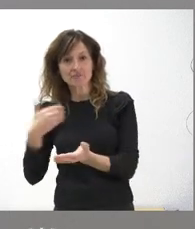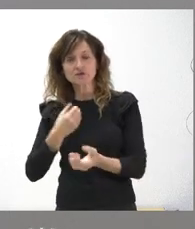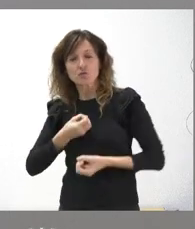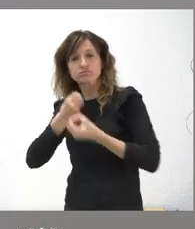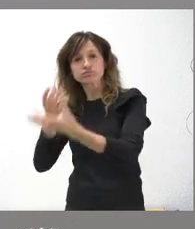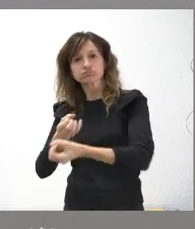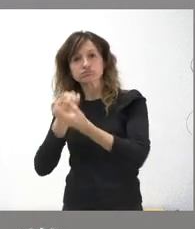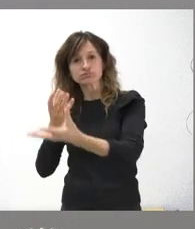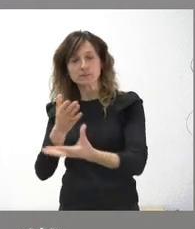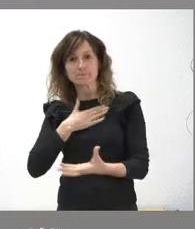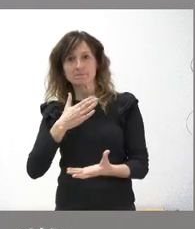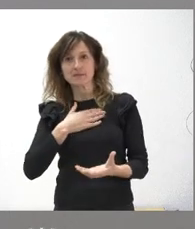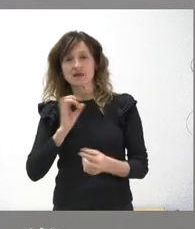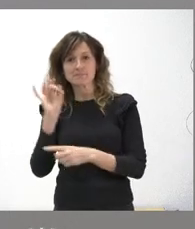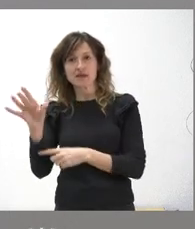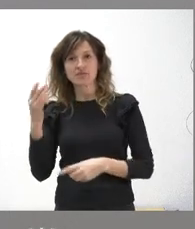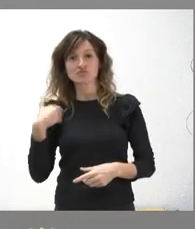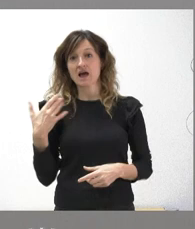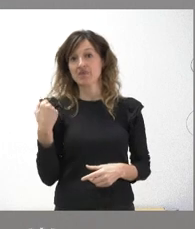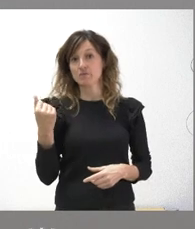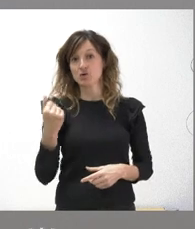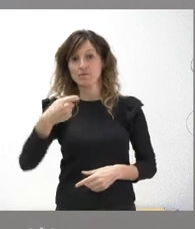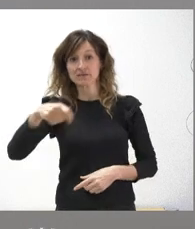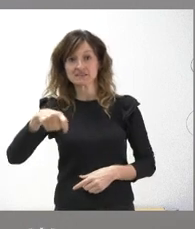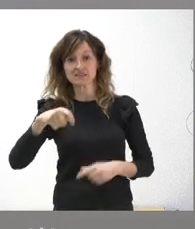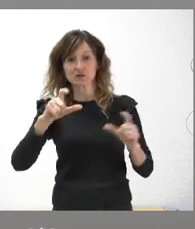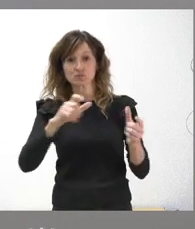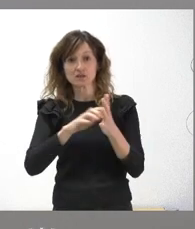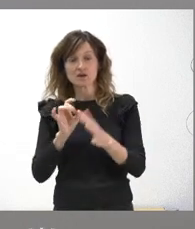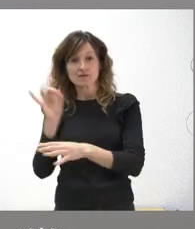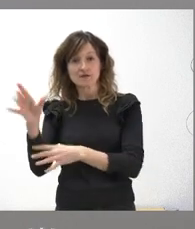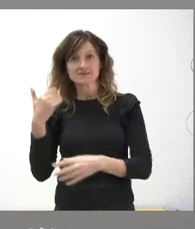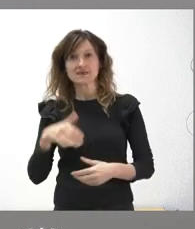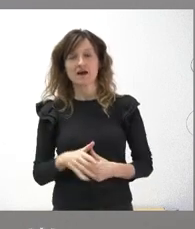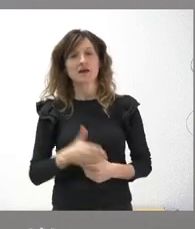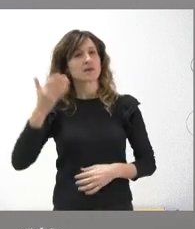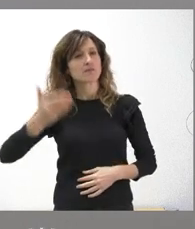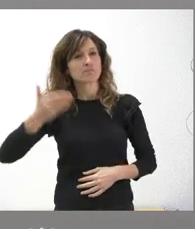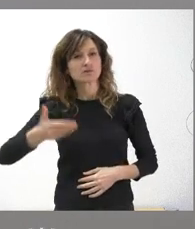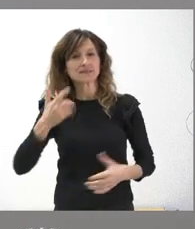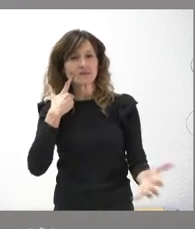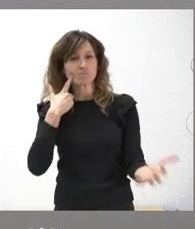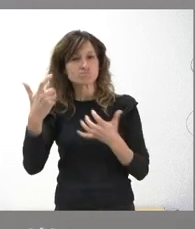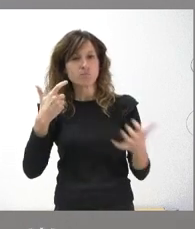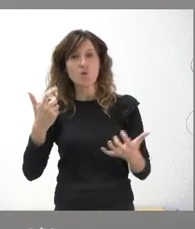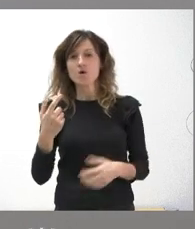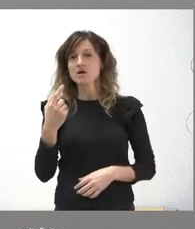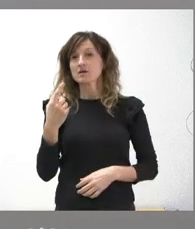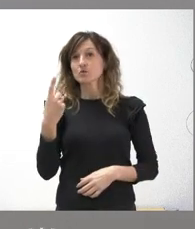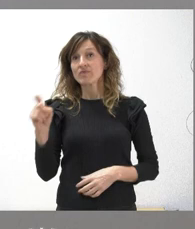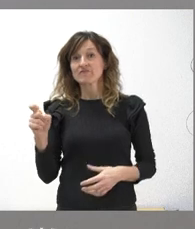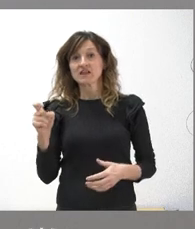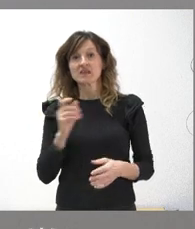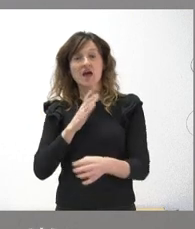inversiones si se las hemos enviado la ha enviado hace poco el presidente de la junta de Castilla León me remito a ellas son muy importantes y muy llamativas no hace falta ni siquiera que la reciba